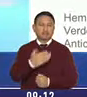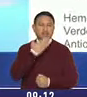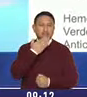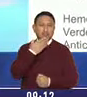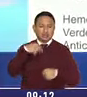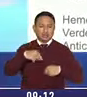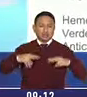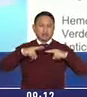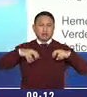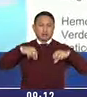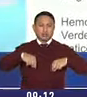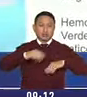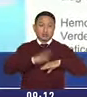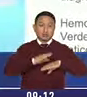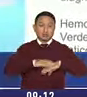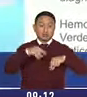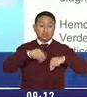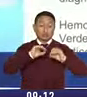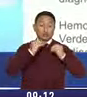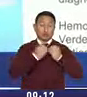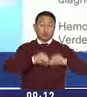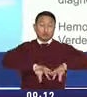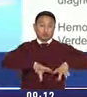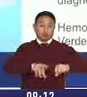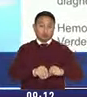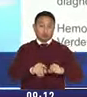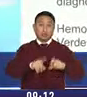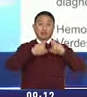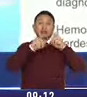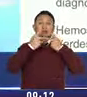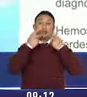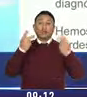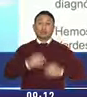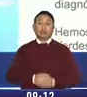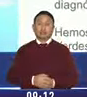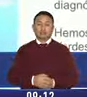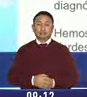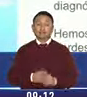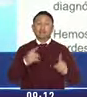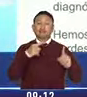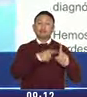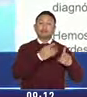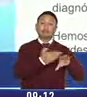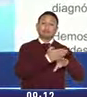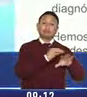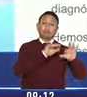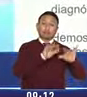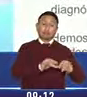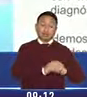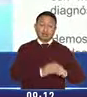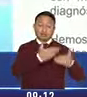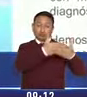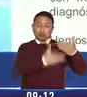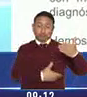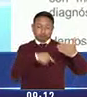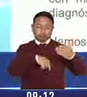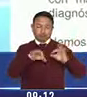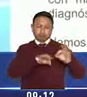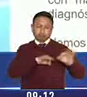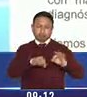las investigaciones por supuestas tramas de corrupción dentro de empresas públicas. Verde Soto, desde esa secretaría, elaboró un informe el cual